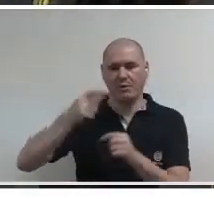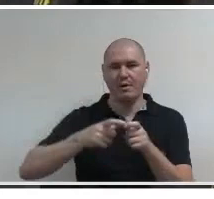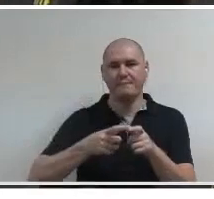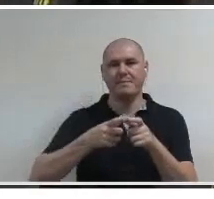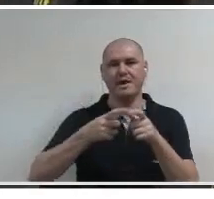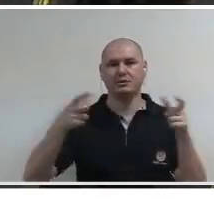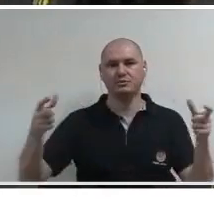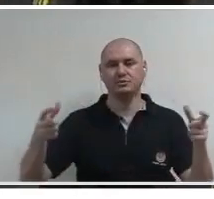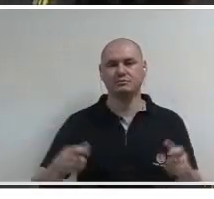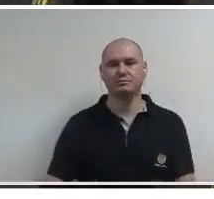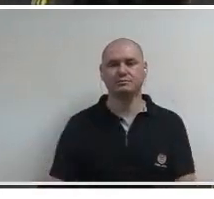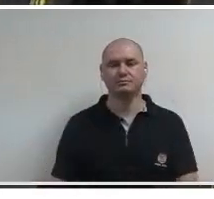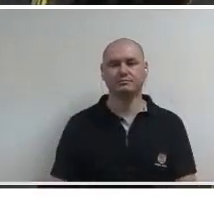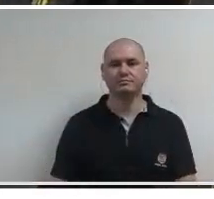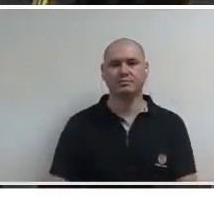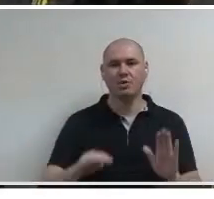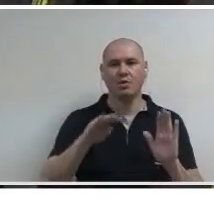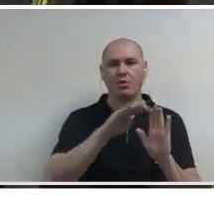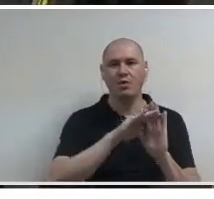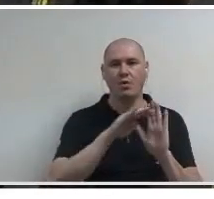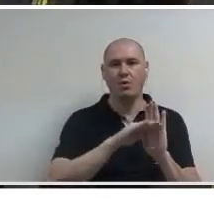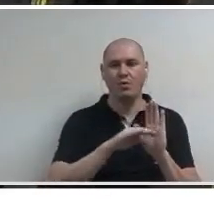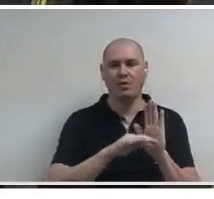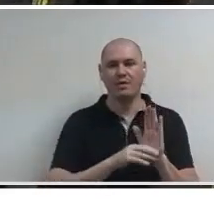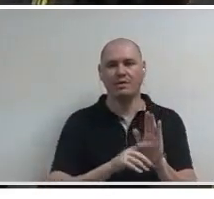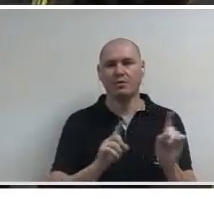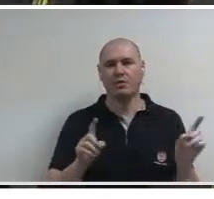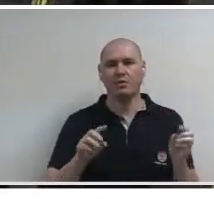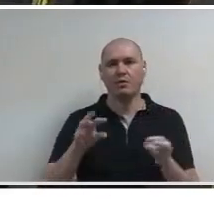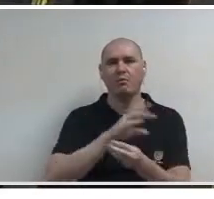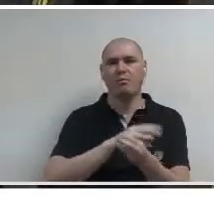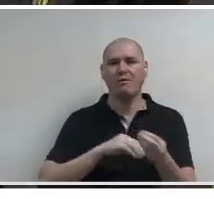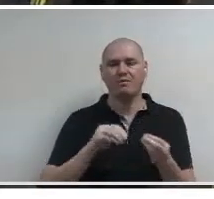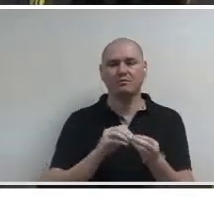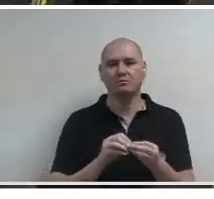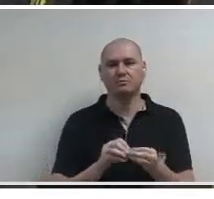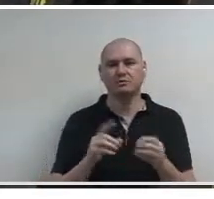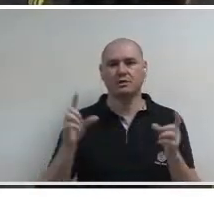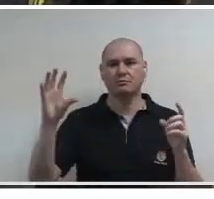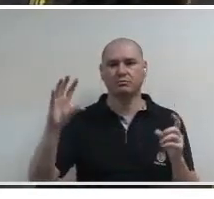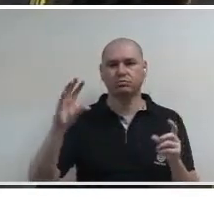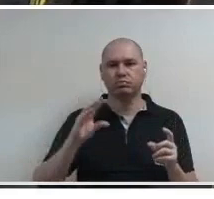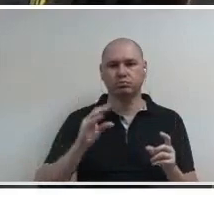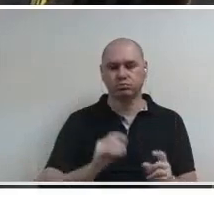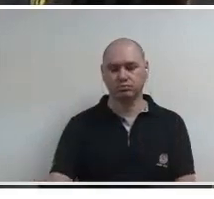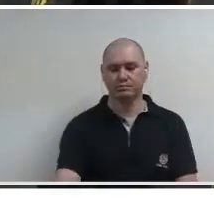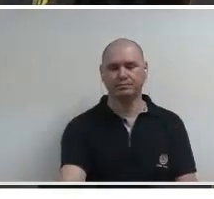de, ya ya poma, Curi, ABI, pe, ya hecho ve.